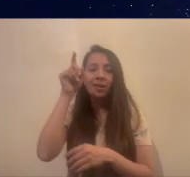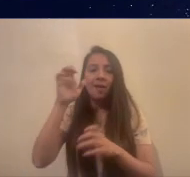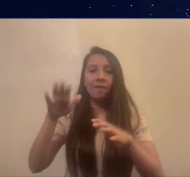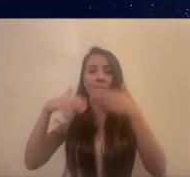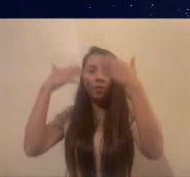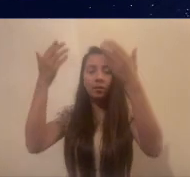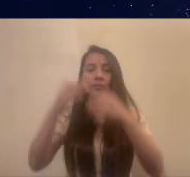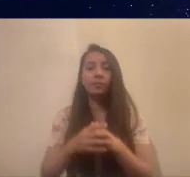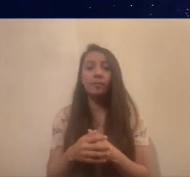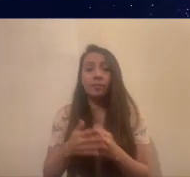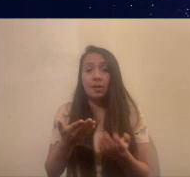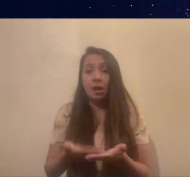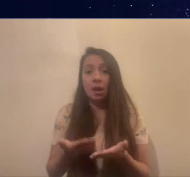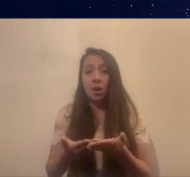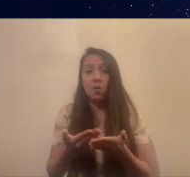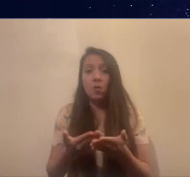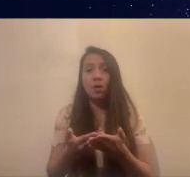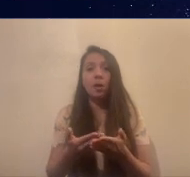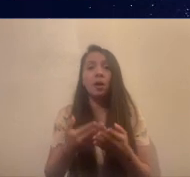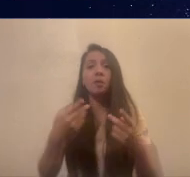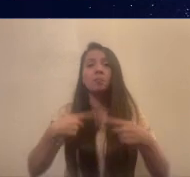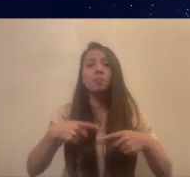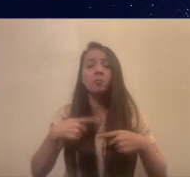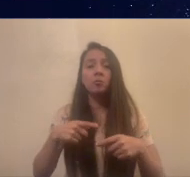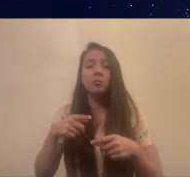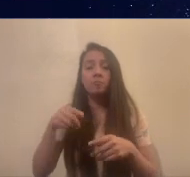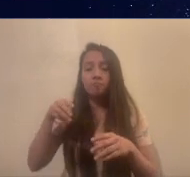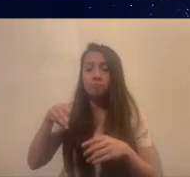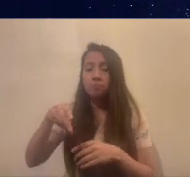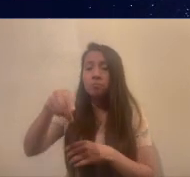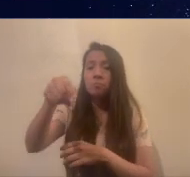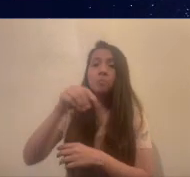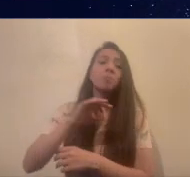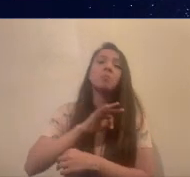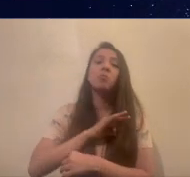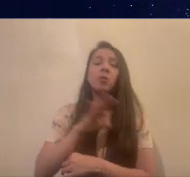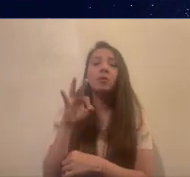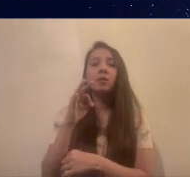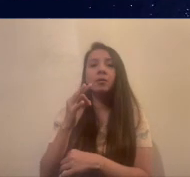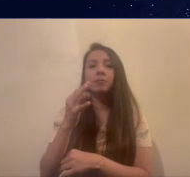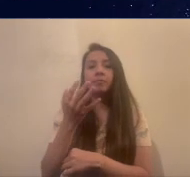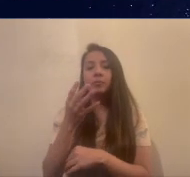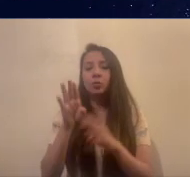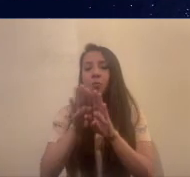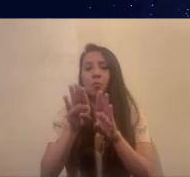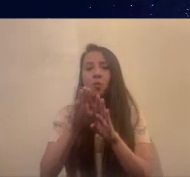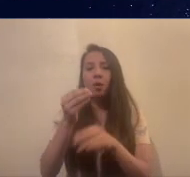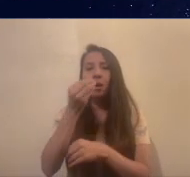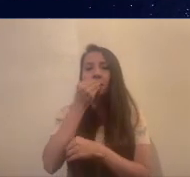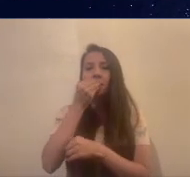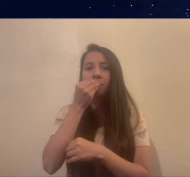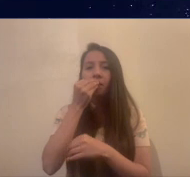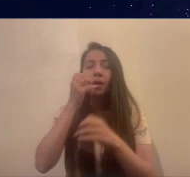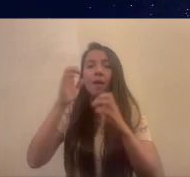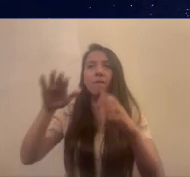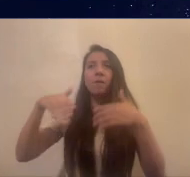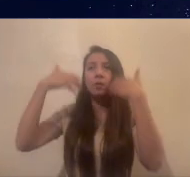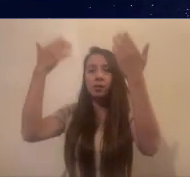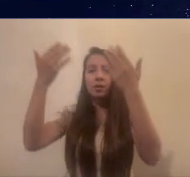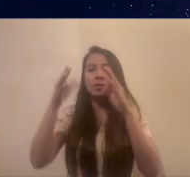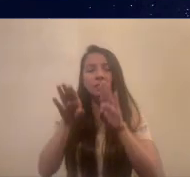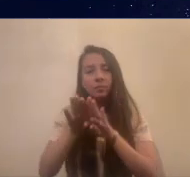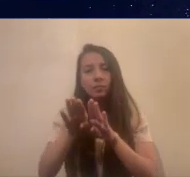son capaces de generar cultivos de alimentación en la estación espacial, de hecho ya los